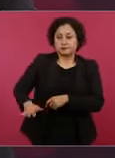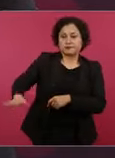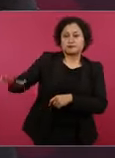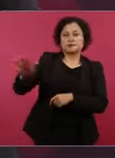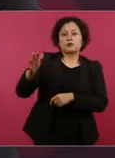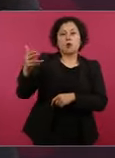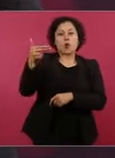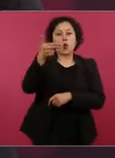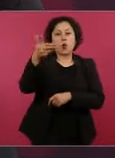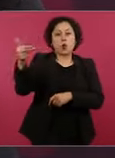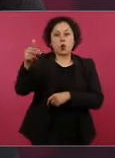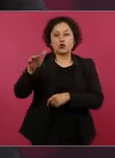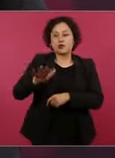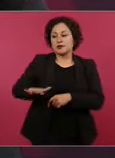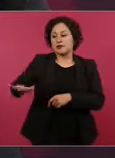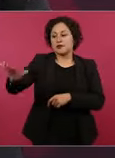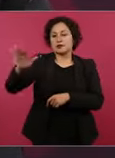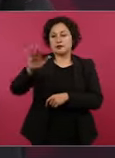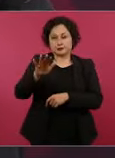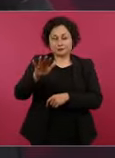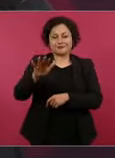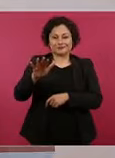hotelera.